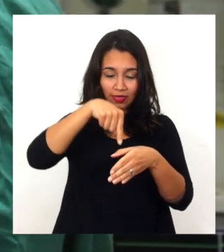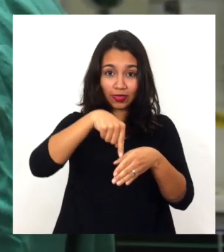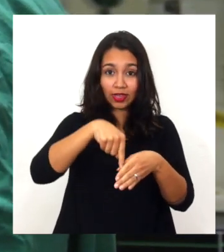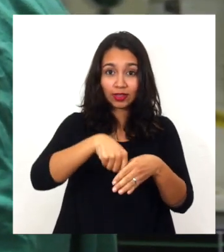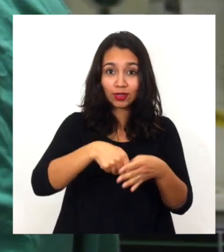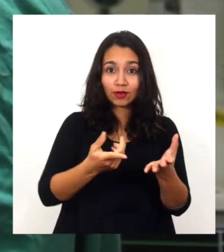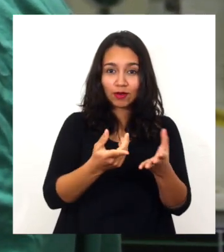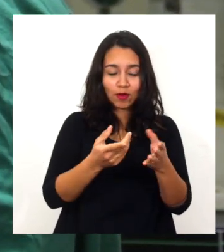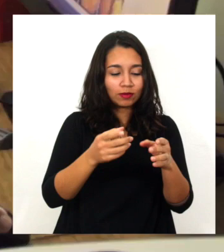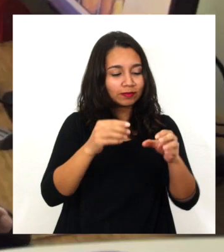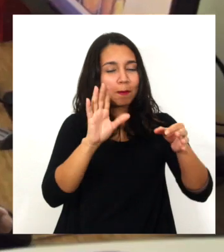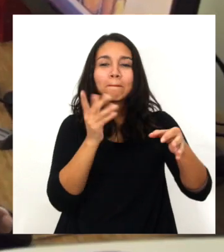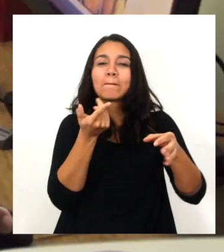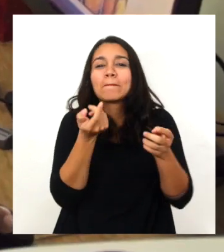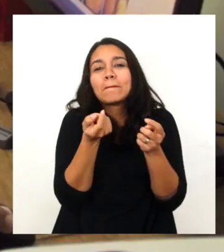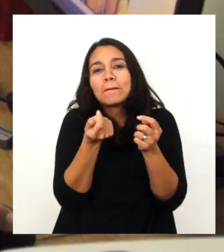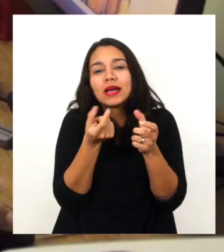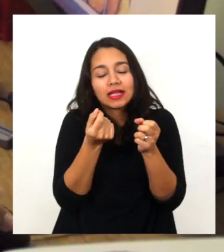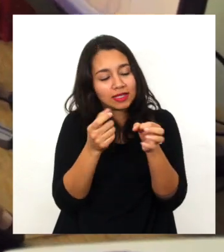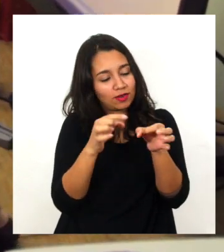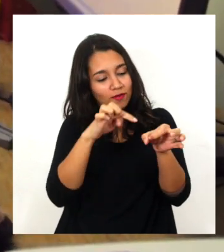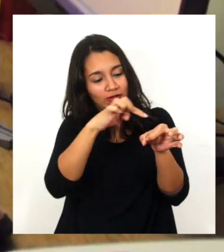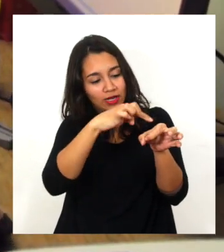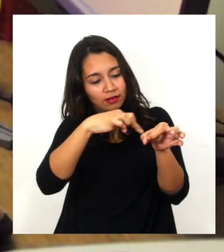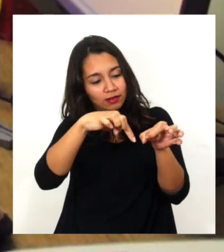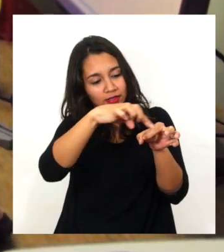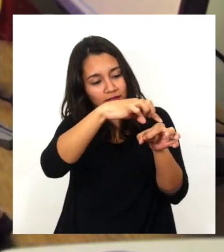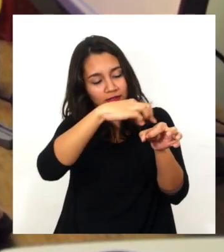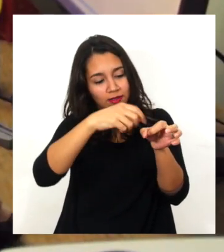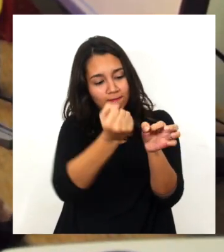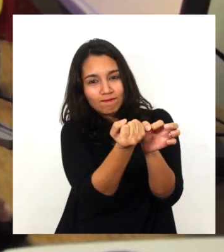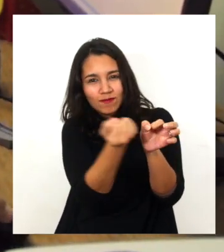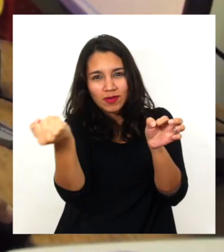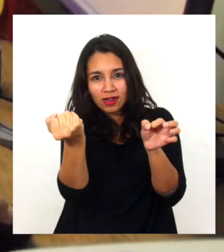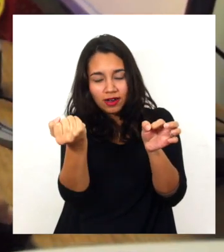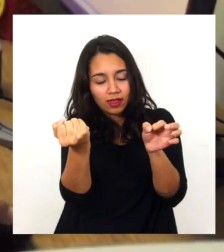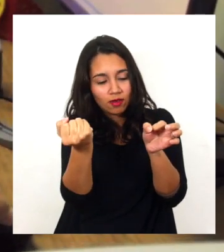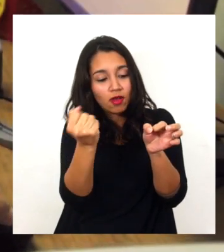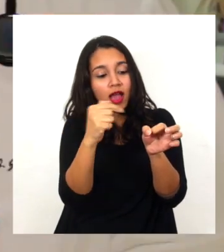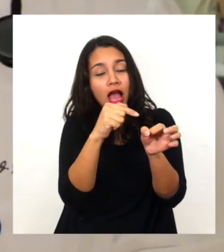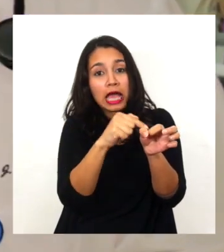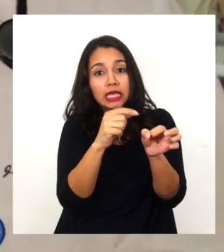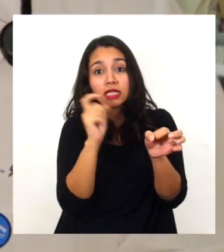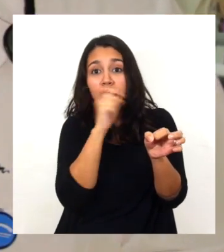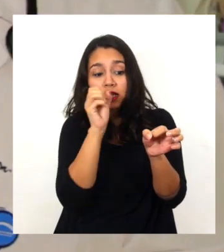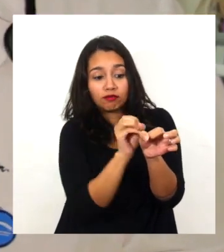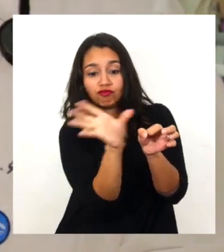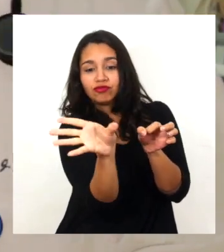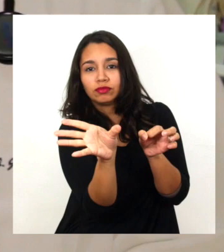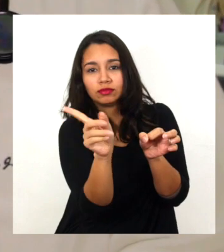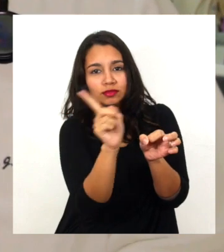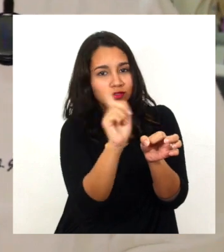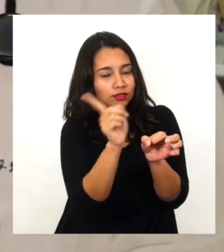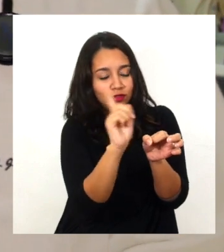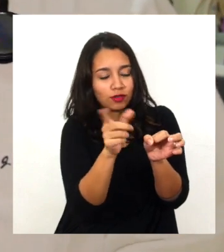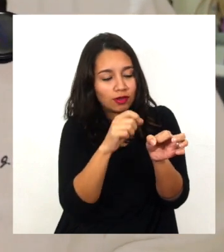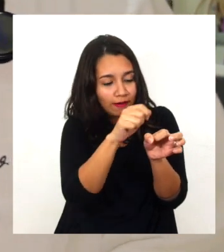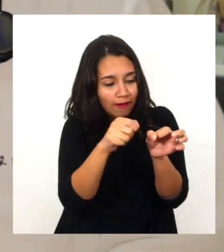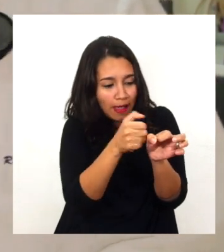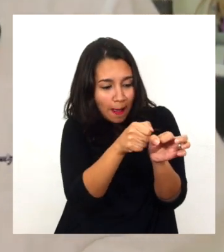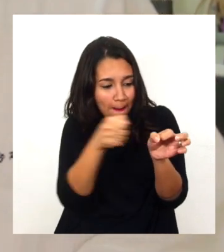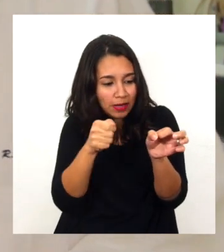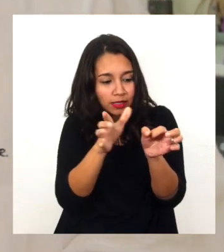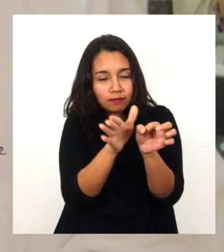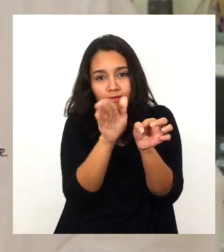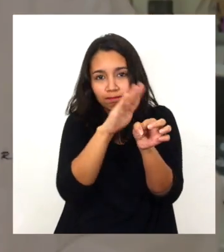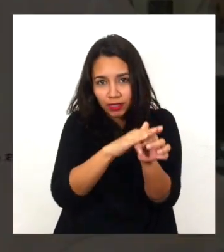ligas y ligamos los paquetes de varices que habían sangrado y los que no, para prevenir posibles